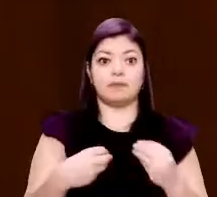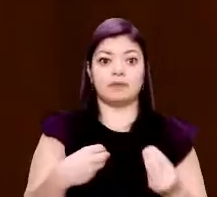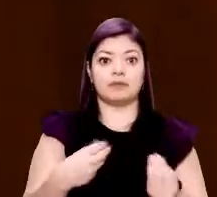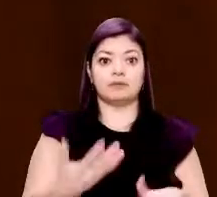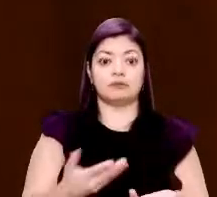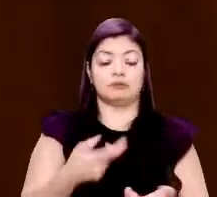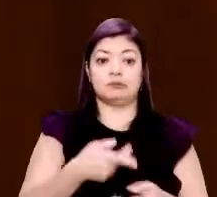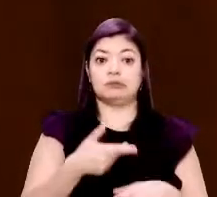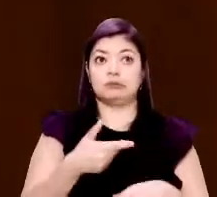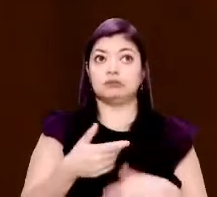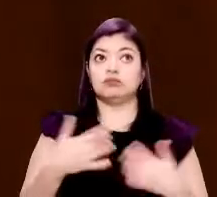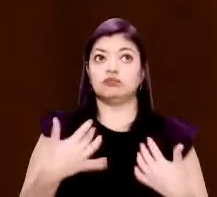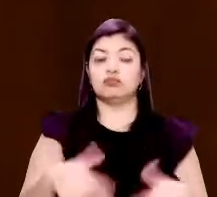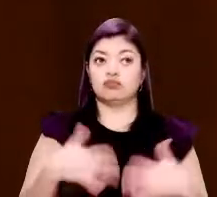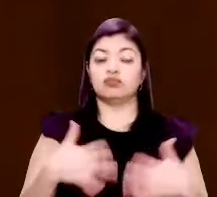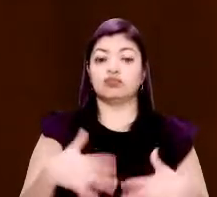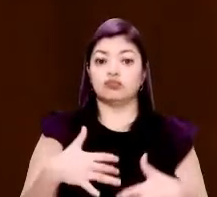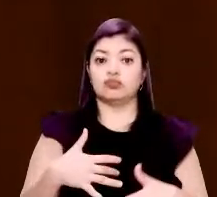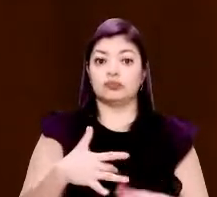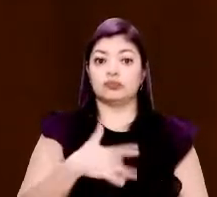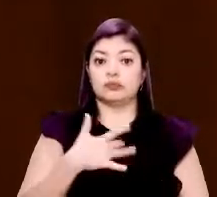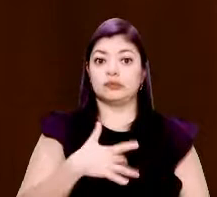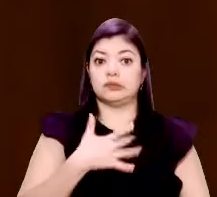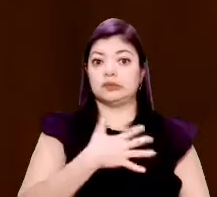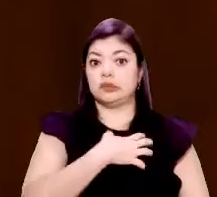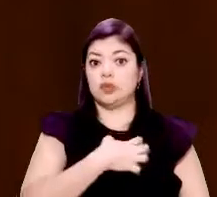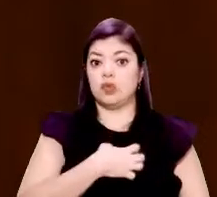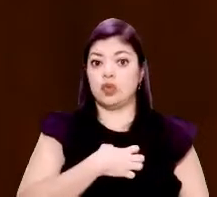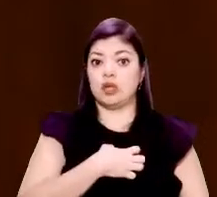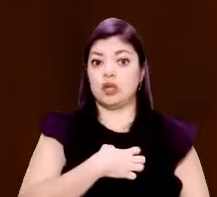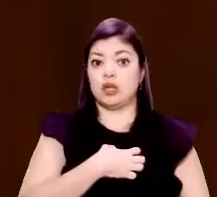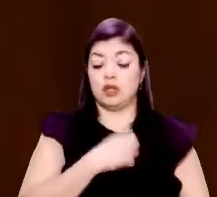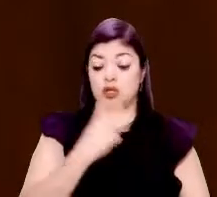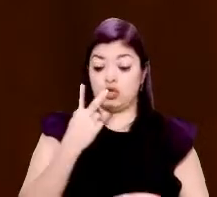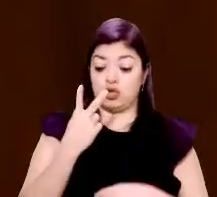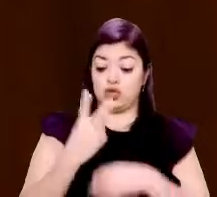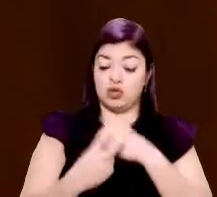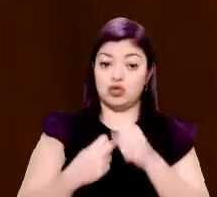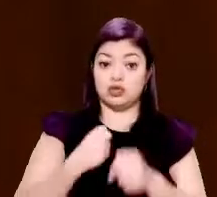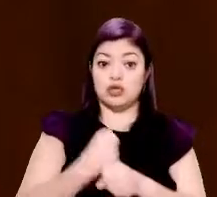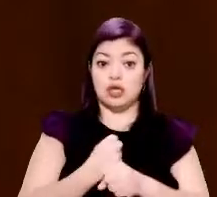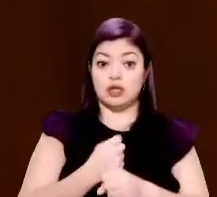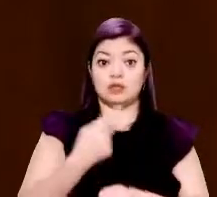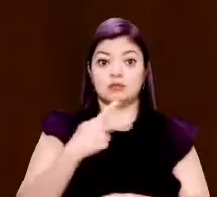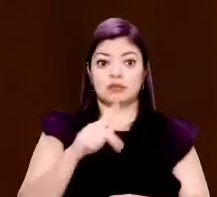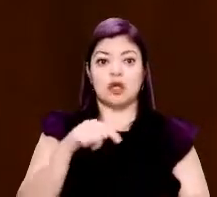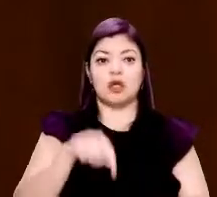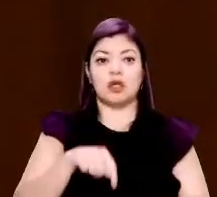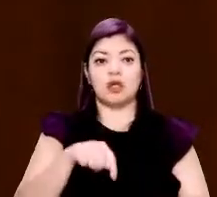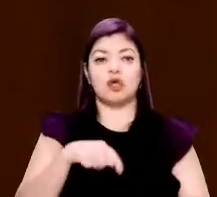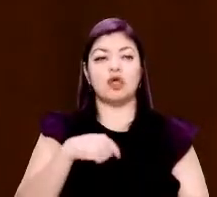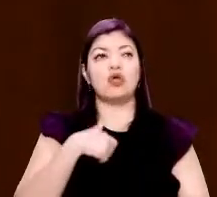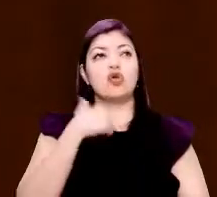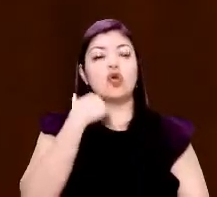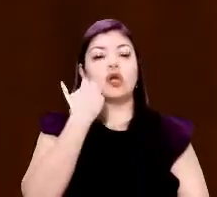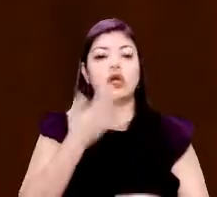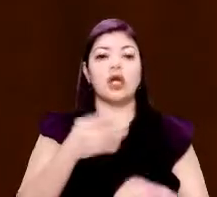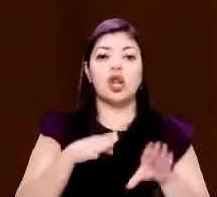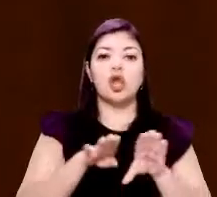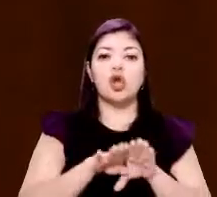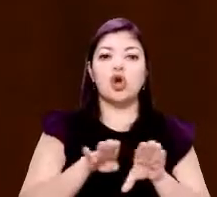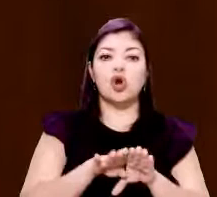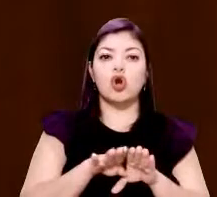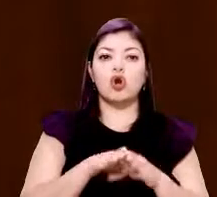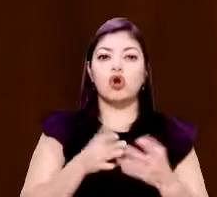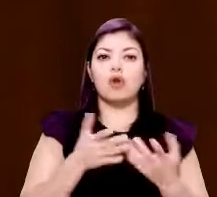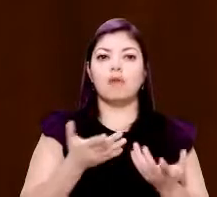cifras duelen, secretario, incluso después de 2 años, pero no estamos aquí para cuestionar medidas que pudieron o